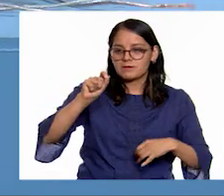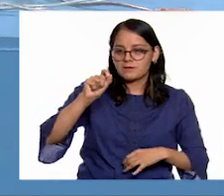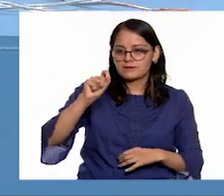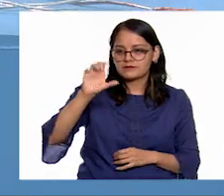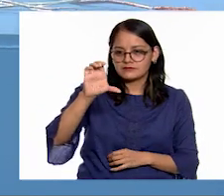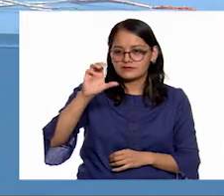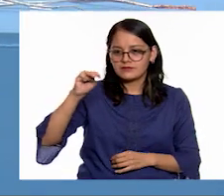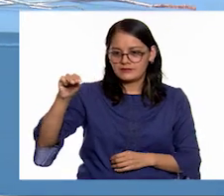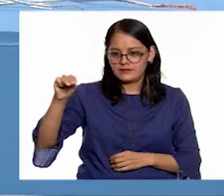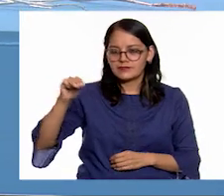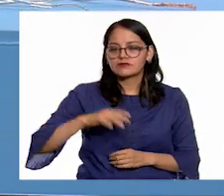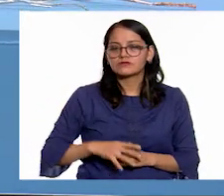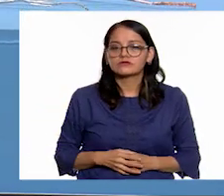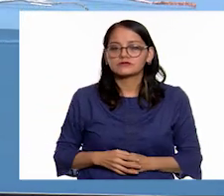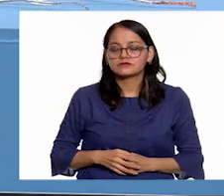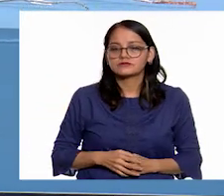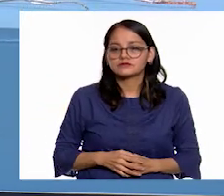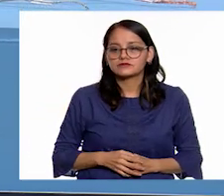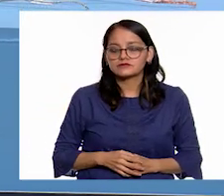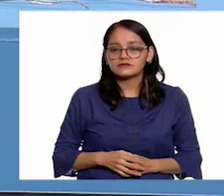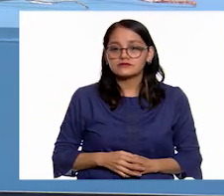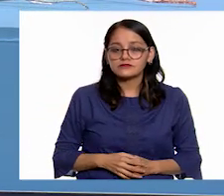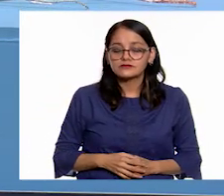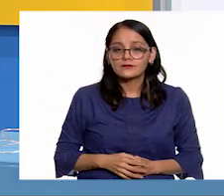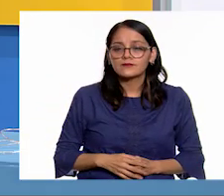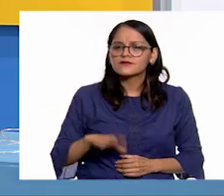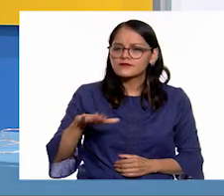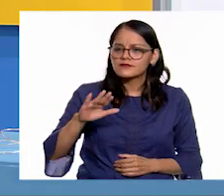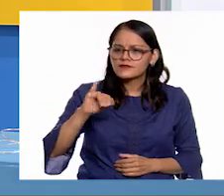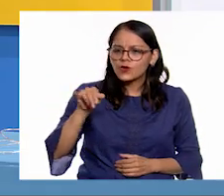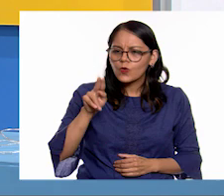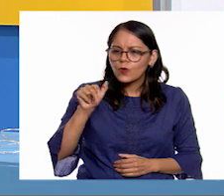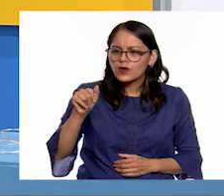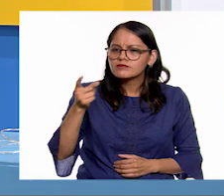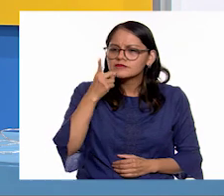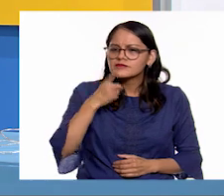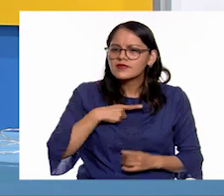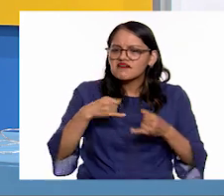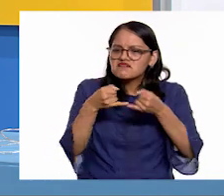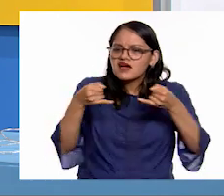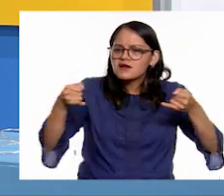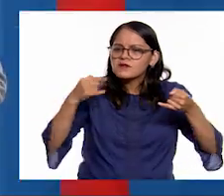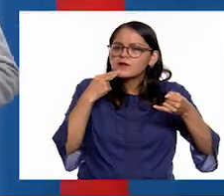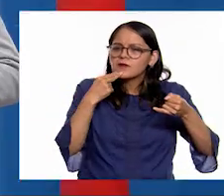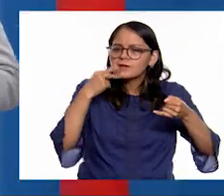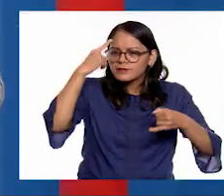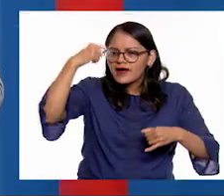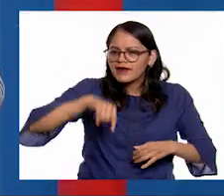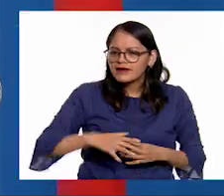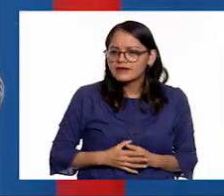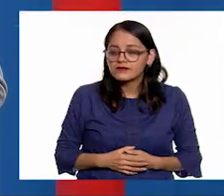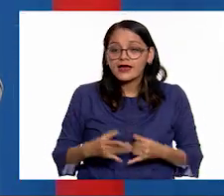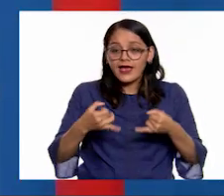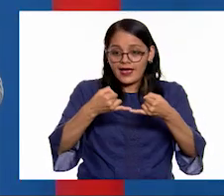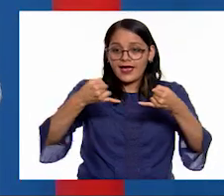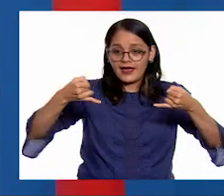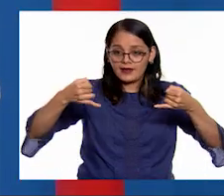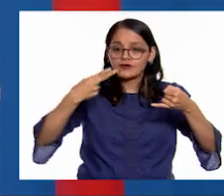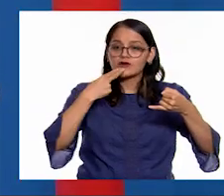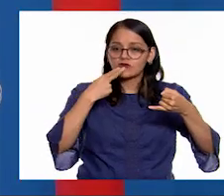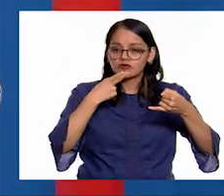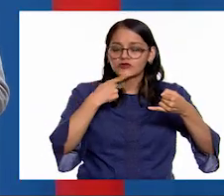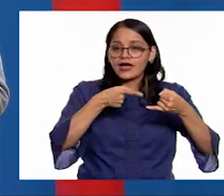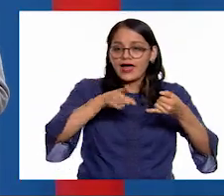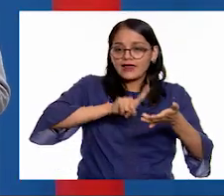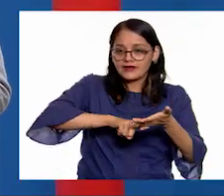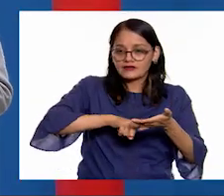tenemos. Juan Carlos, ¿podrías decirme qué función tienen los cables? Bueno, los cables serían los